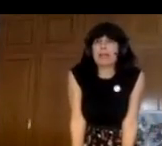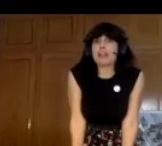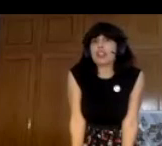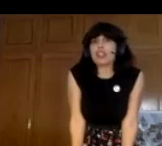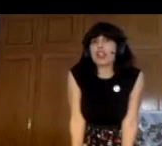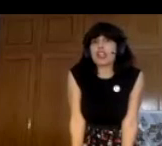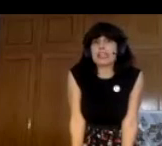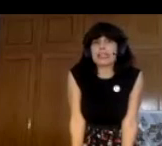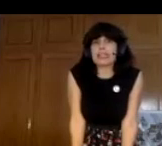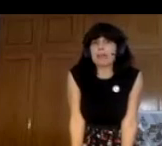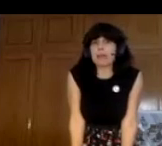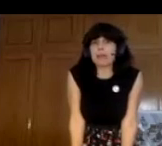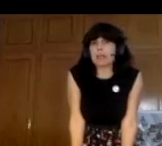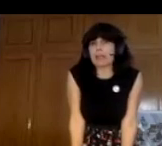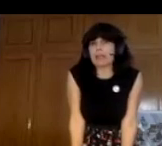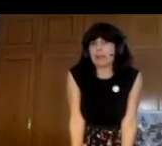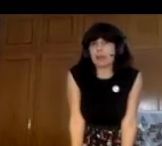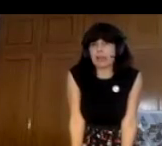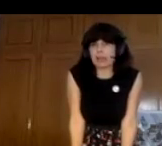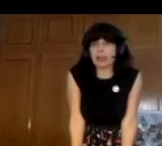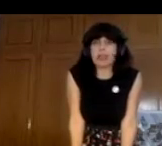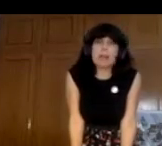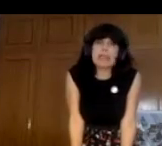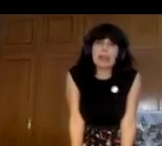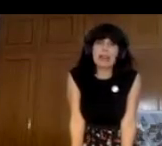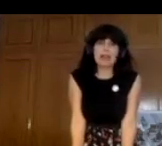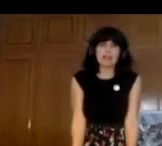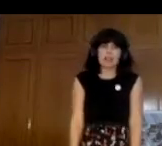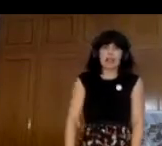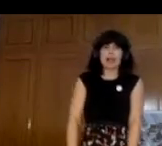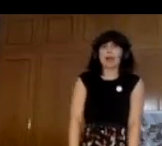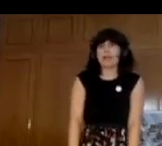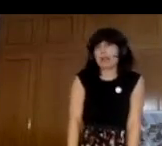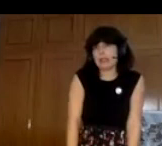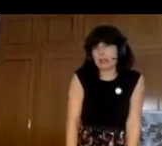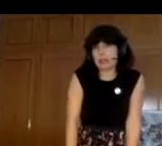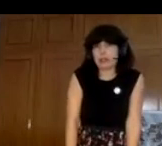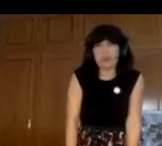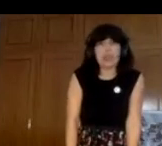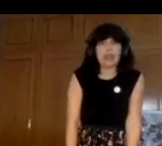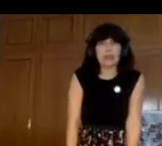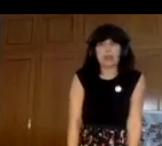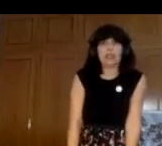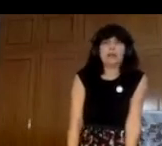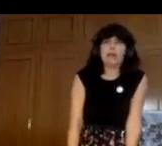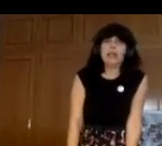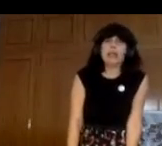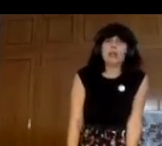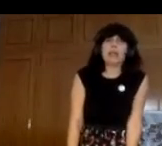Para nosotros esos son los grandes cambios que marcan la comunicación. ¿Qué pasa a nivel social o a nivel histórico-social,